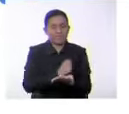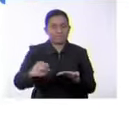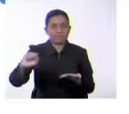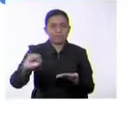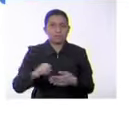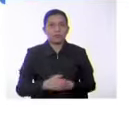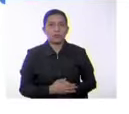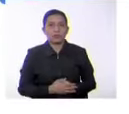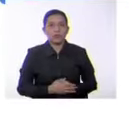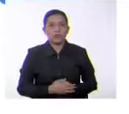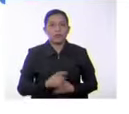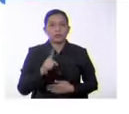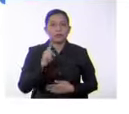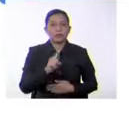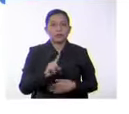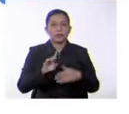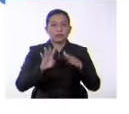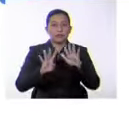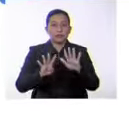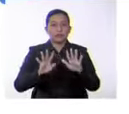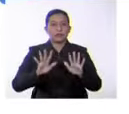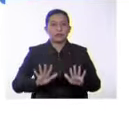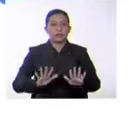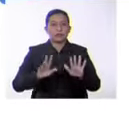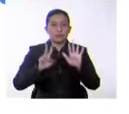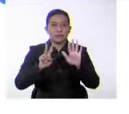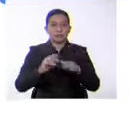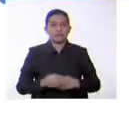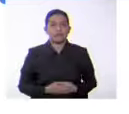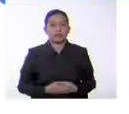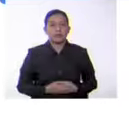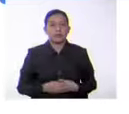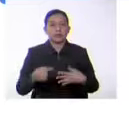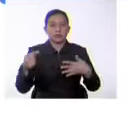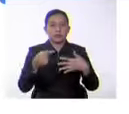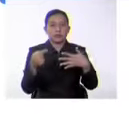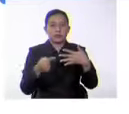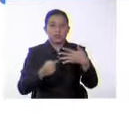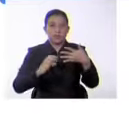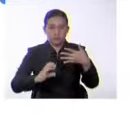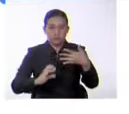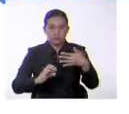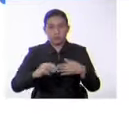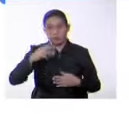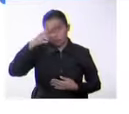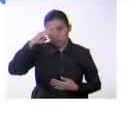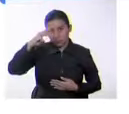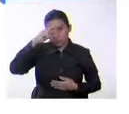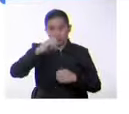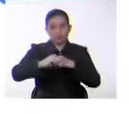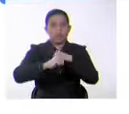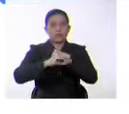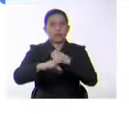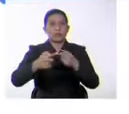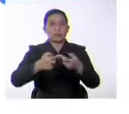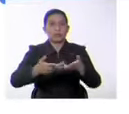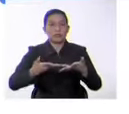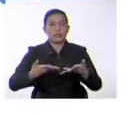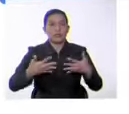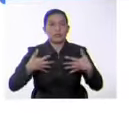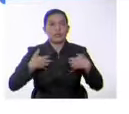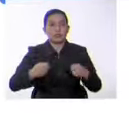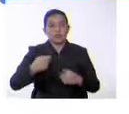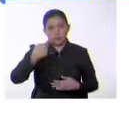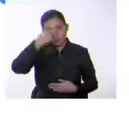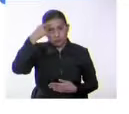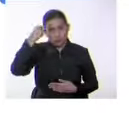En 1917, la Constitución mexicana declara como derechos la salud, el trabajo,